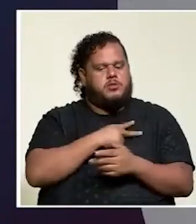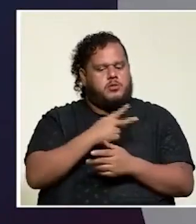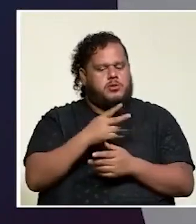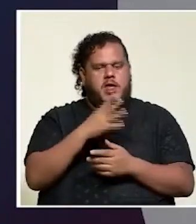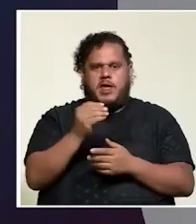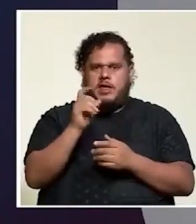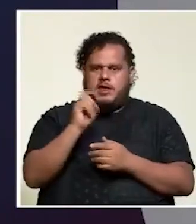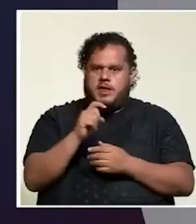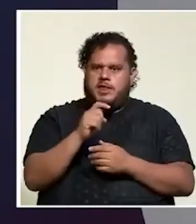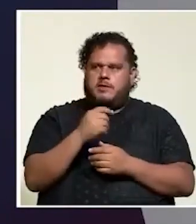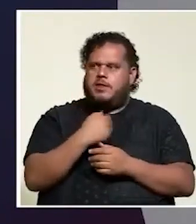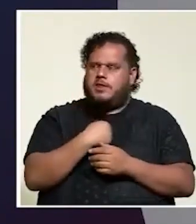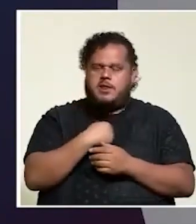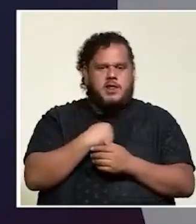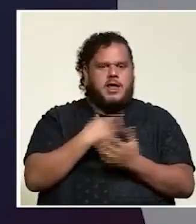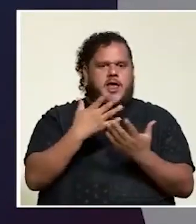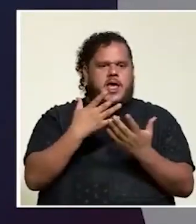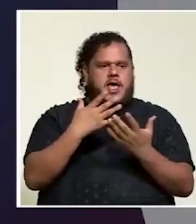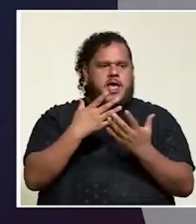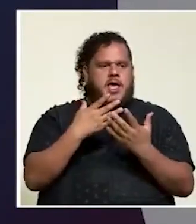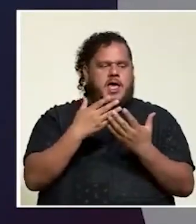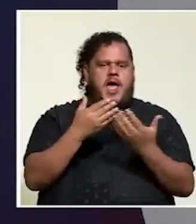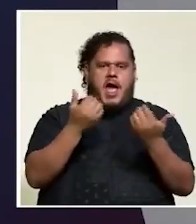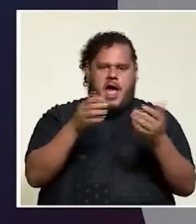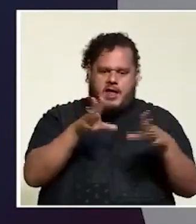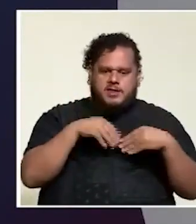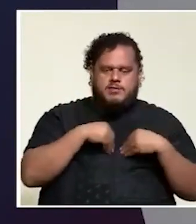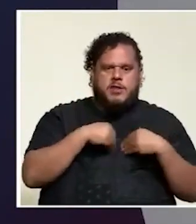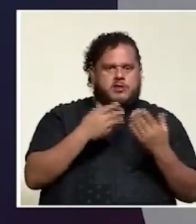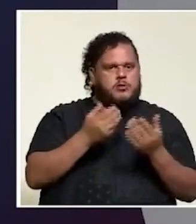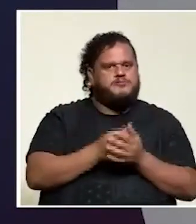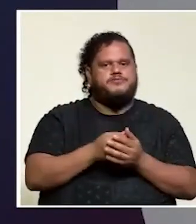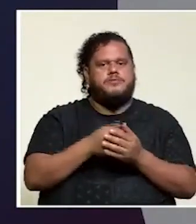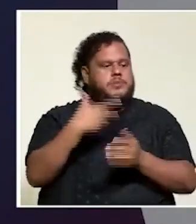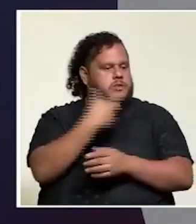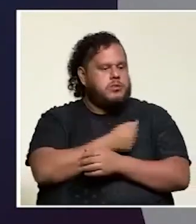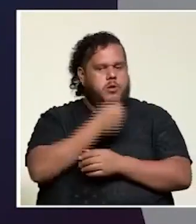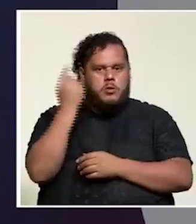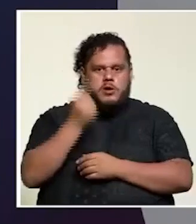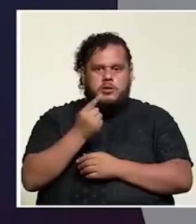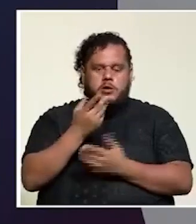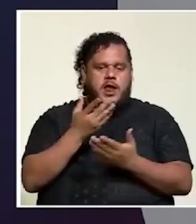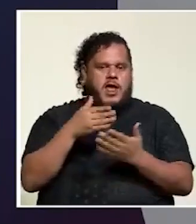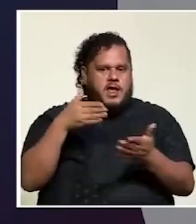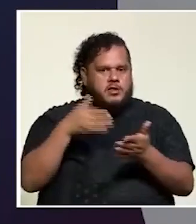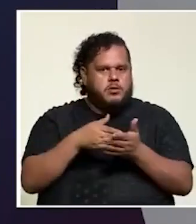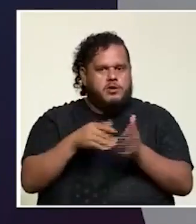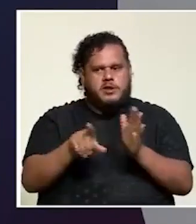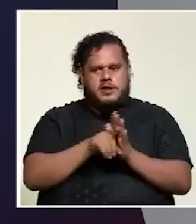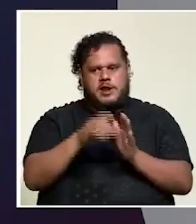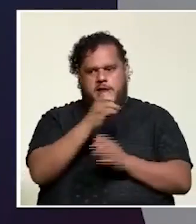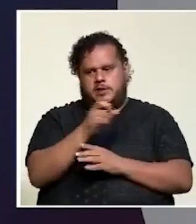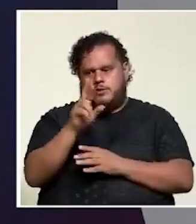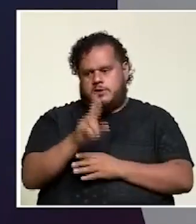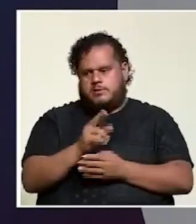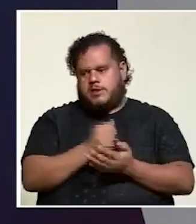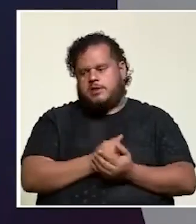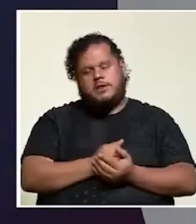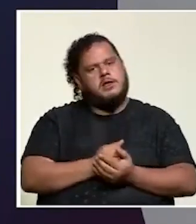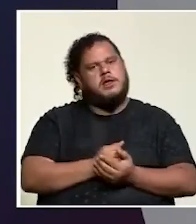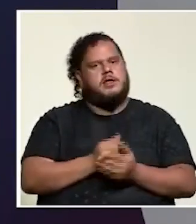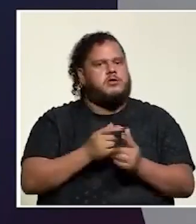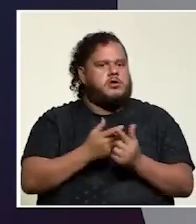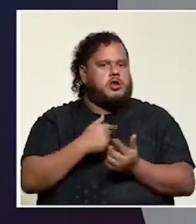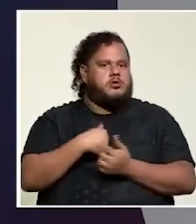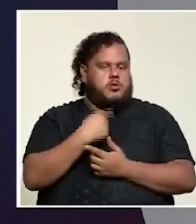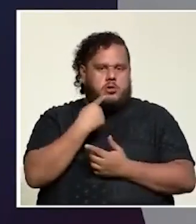y que tiene que haber consentimiento informado. O sea que la vacunación obligatoria va en contra de la ley costarricense. Entonces